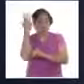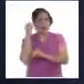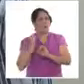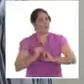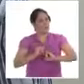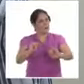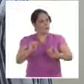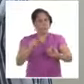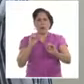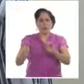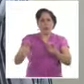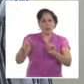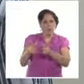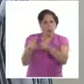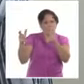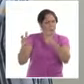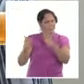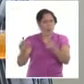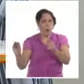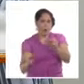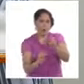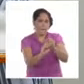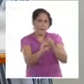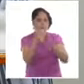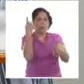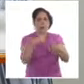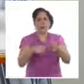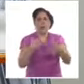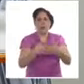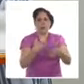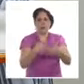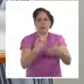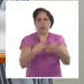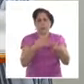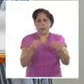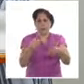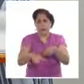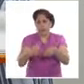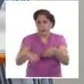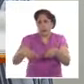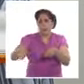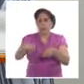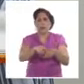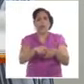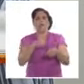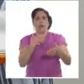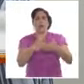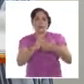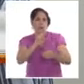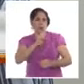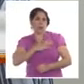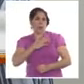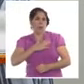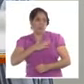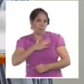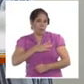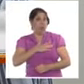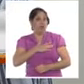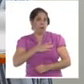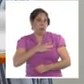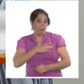Medio Ambiente. Nos estamos encadenando con otras entidades, materias primas, MIPYMES de electrónica, para todo lo